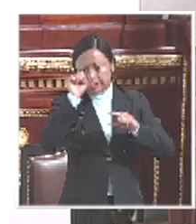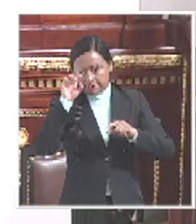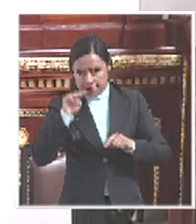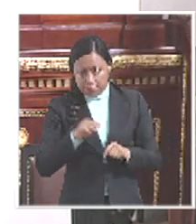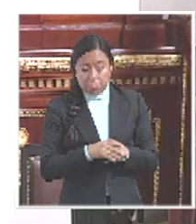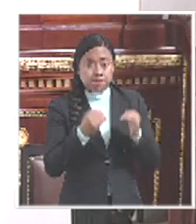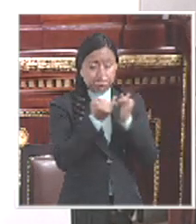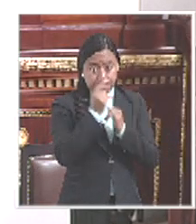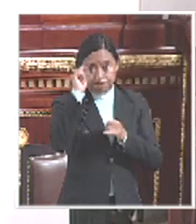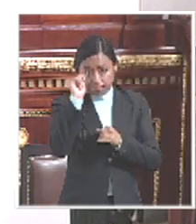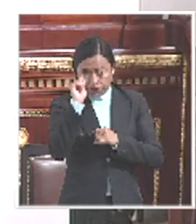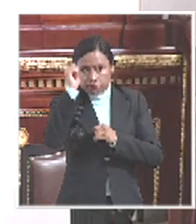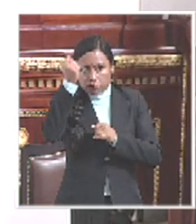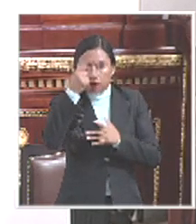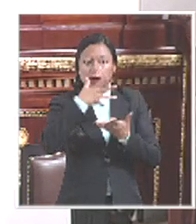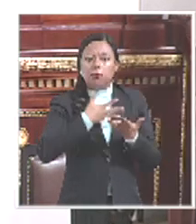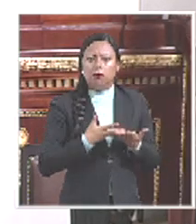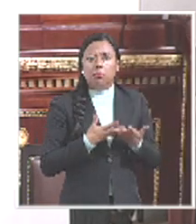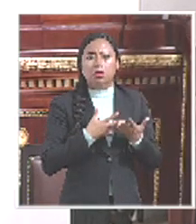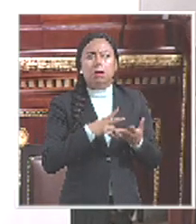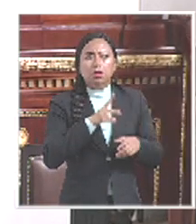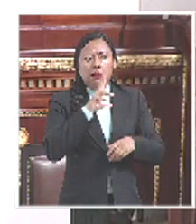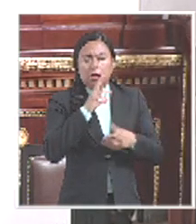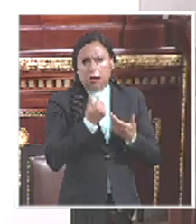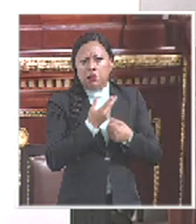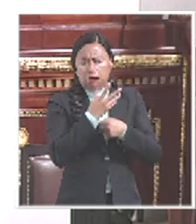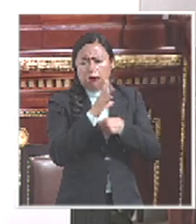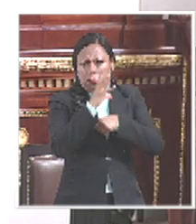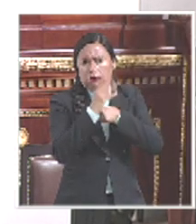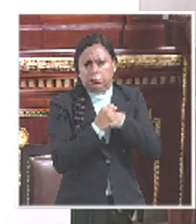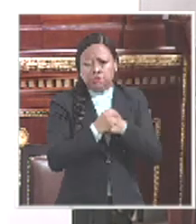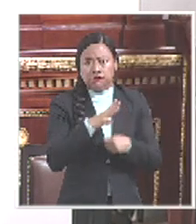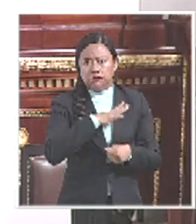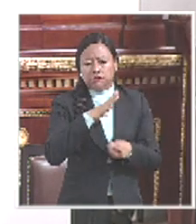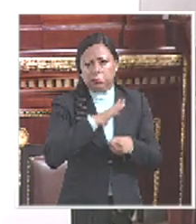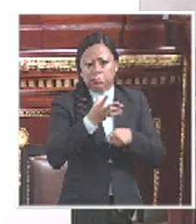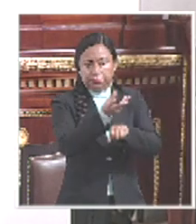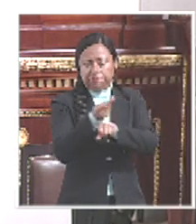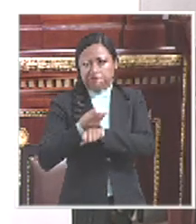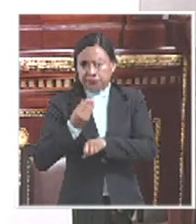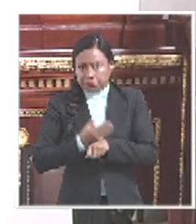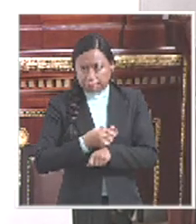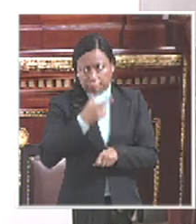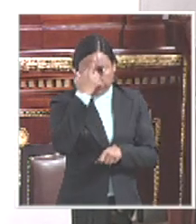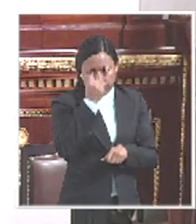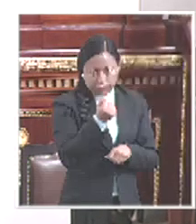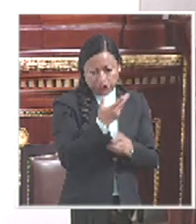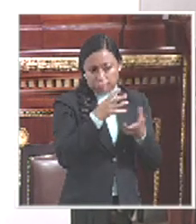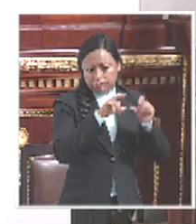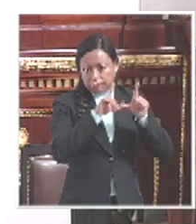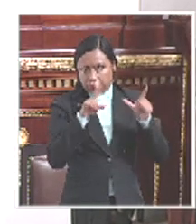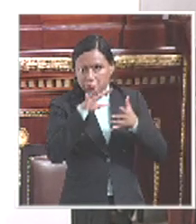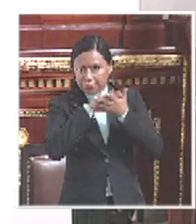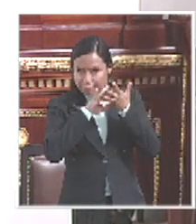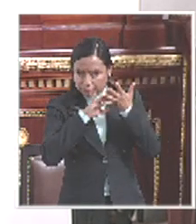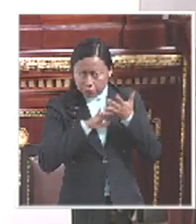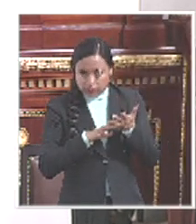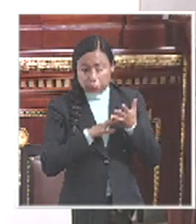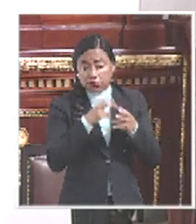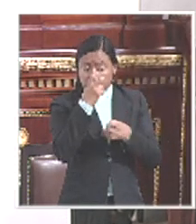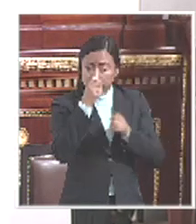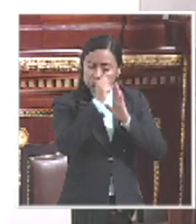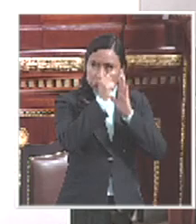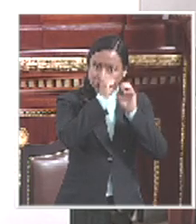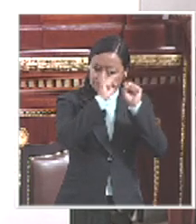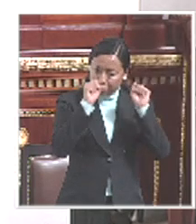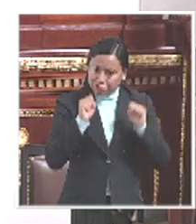contar con ajustes razonables como lectores de pantalla para no dejar a nadie atrás. Estos sistemas y ajustes permiten